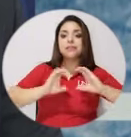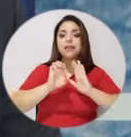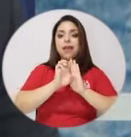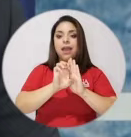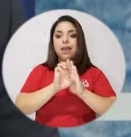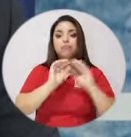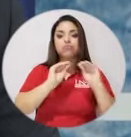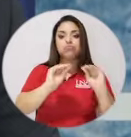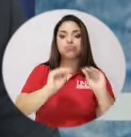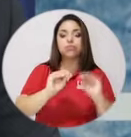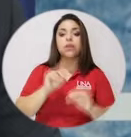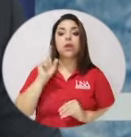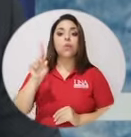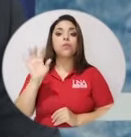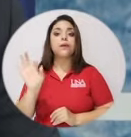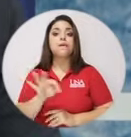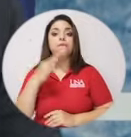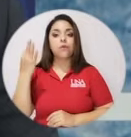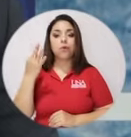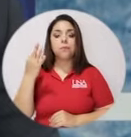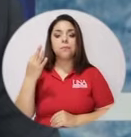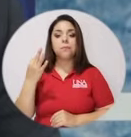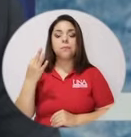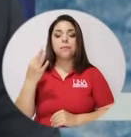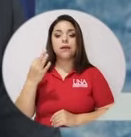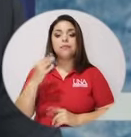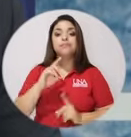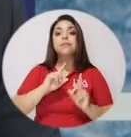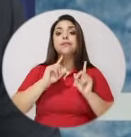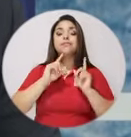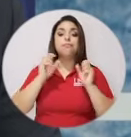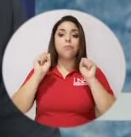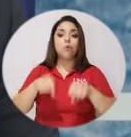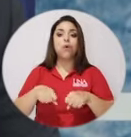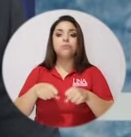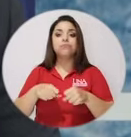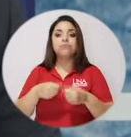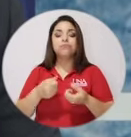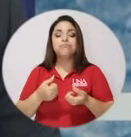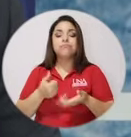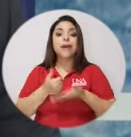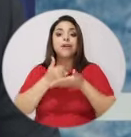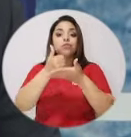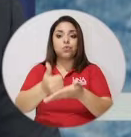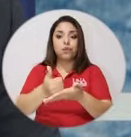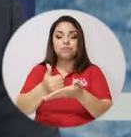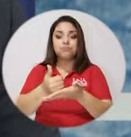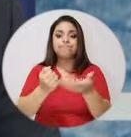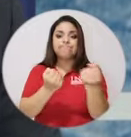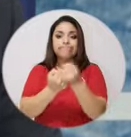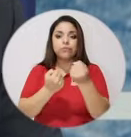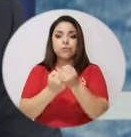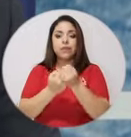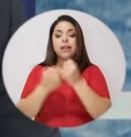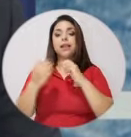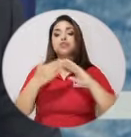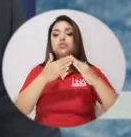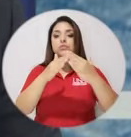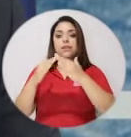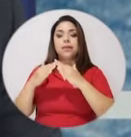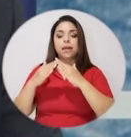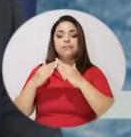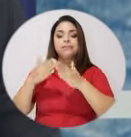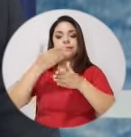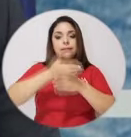ciencias, por ejemplo, como una forma de presencia y de respuesta y de aporte a la sociedad de parte de la